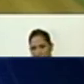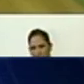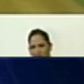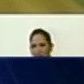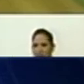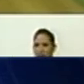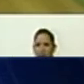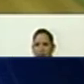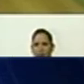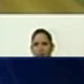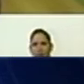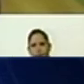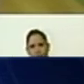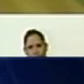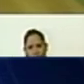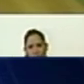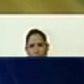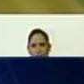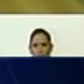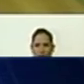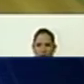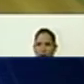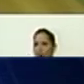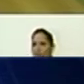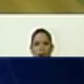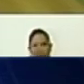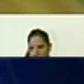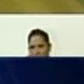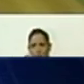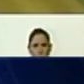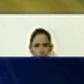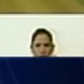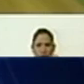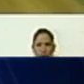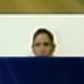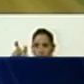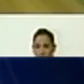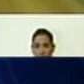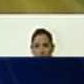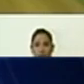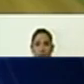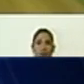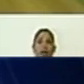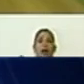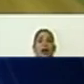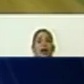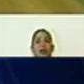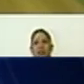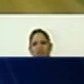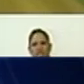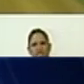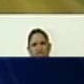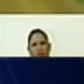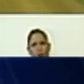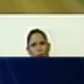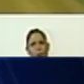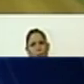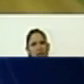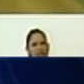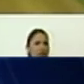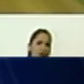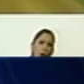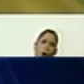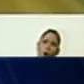politizado, que en Venezuela los militares no respetan la Constitución. El señor Greg Fowler declara como un ministro o como